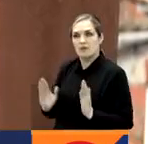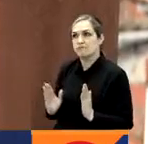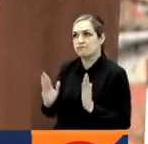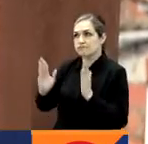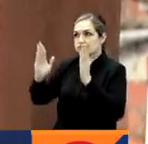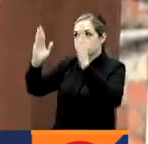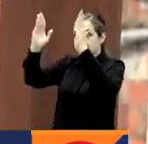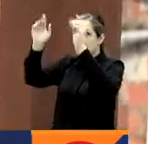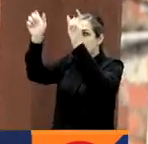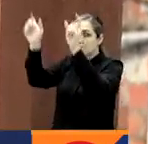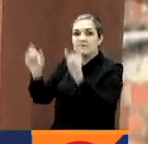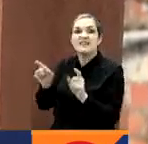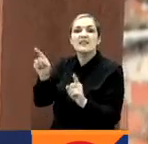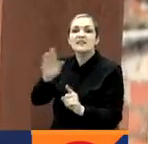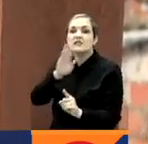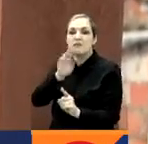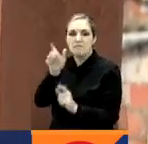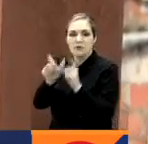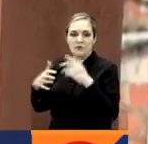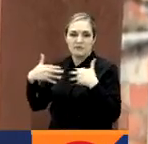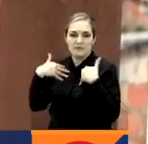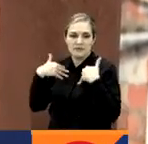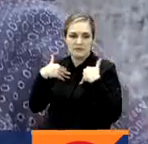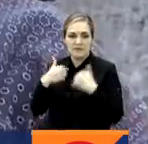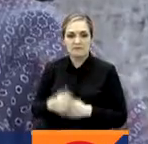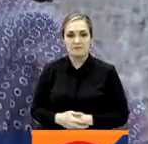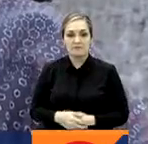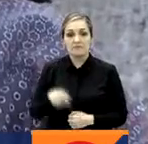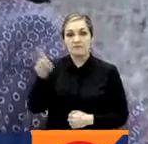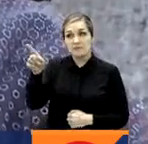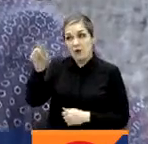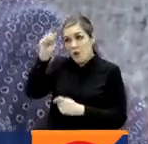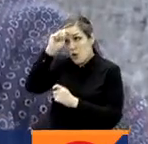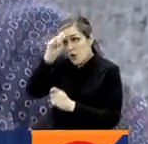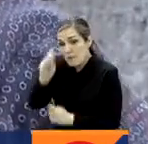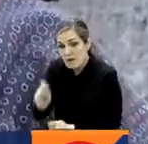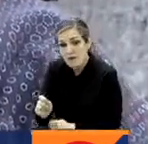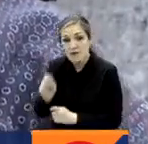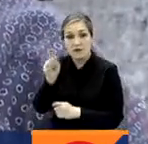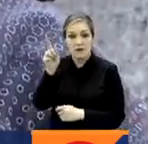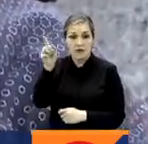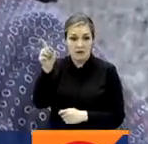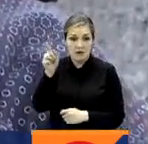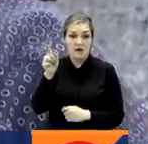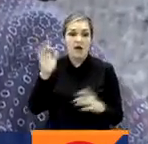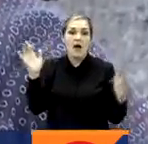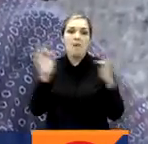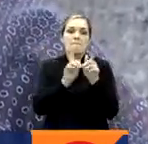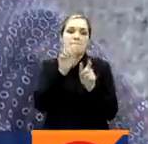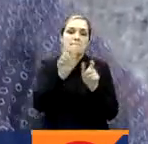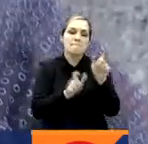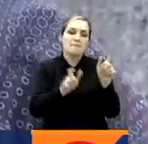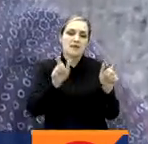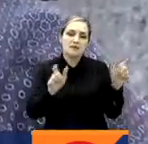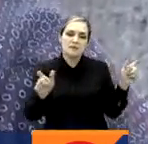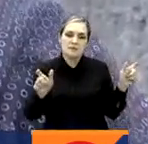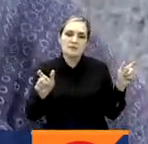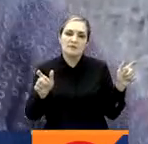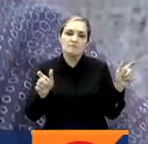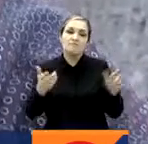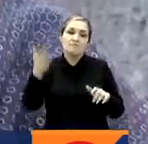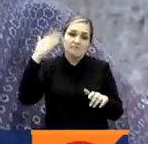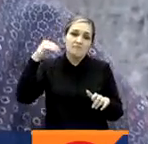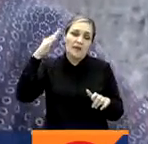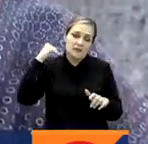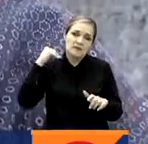las víctimas. Se supone que es un homenaje a las muchas personas que